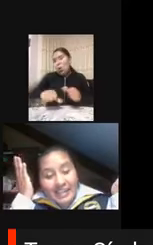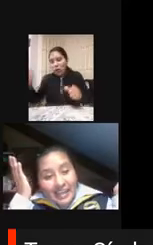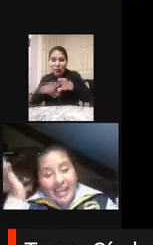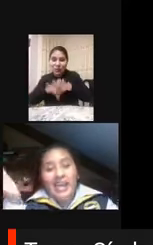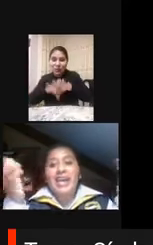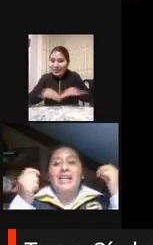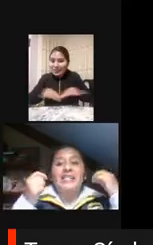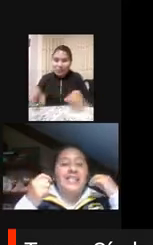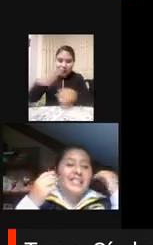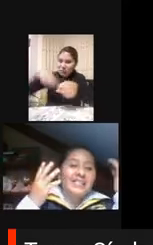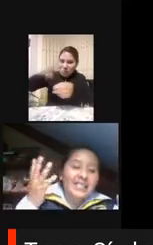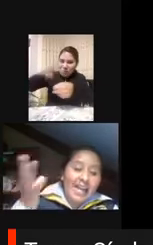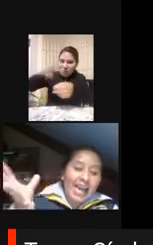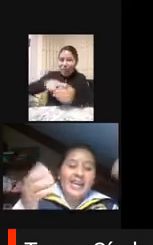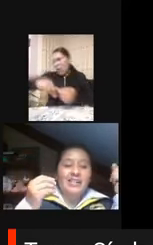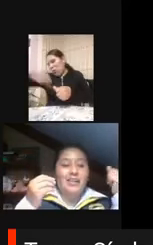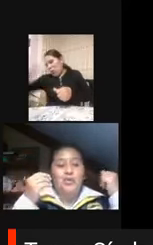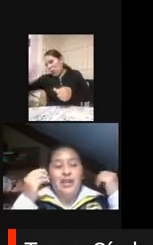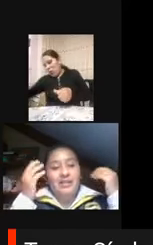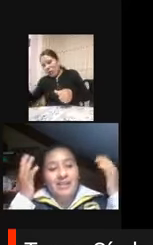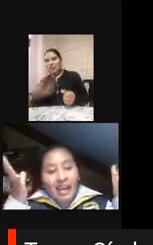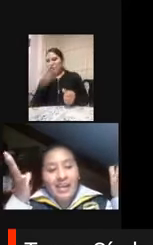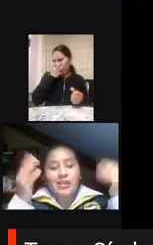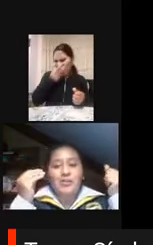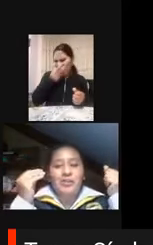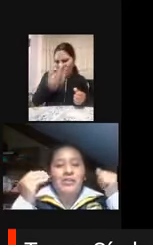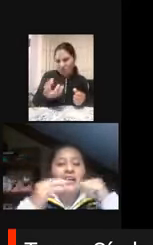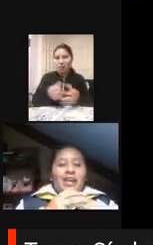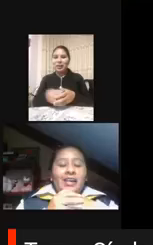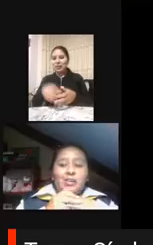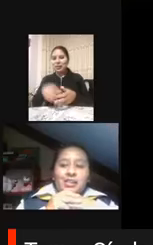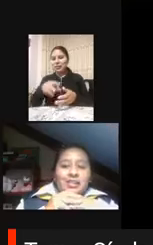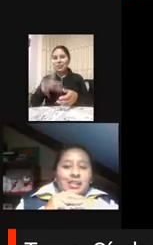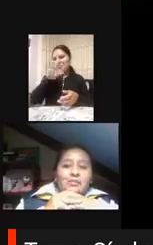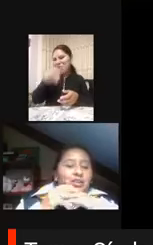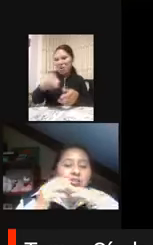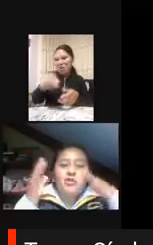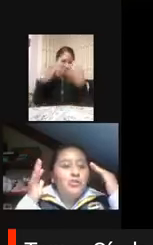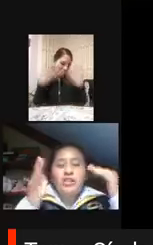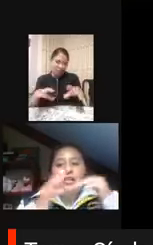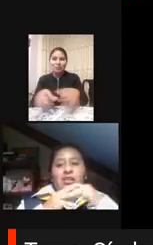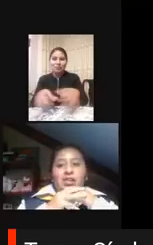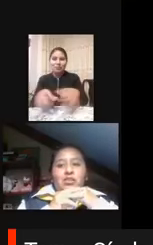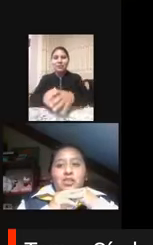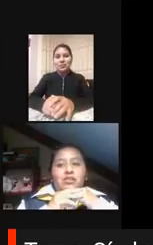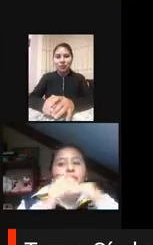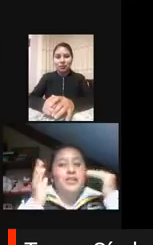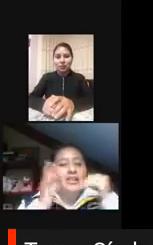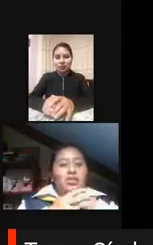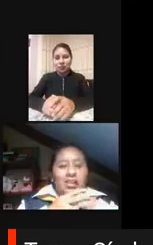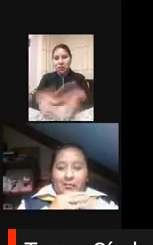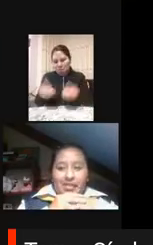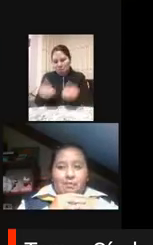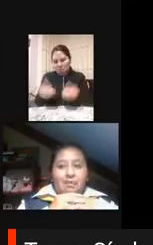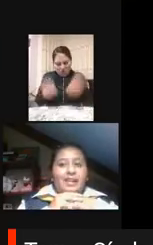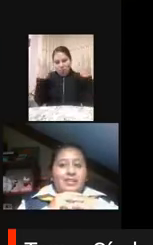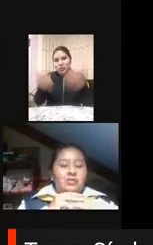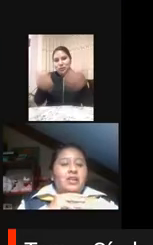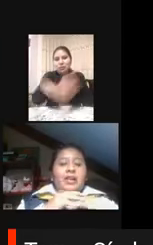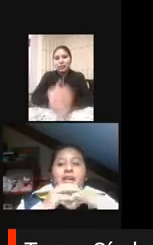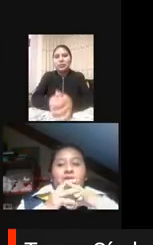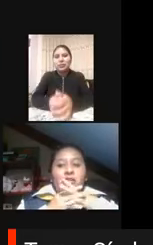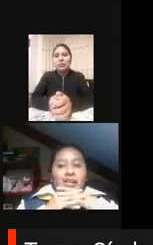hacer las tareas, se distraen, se ponen tercos, ¿no? Entonces, bueno, son muchas situaciones, ¿no? Pero esas son las